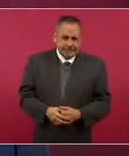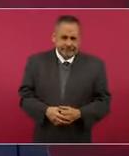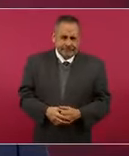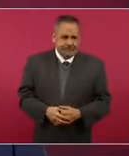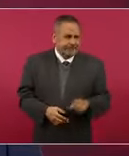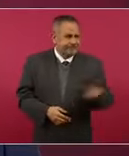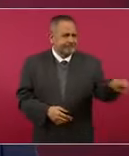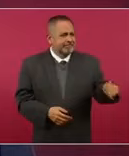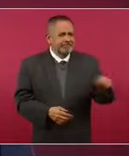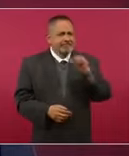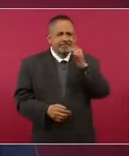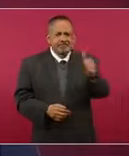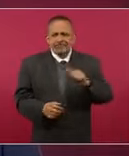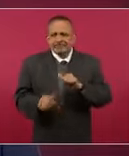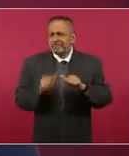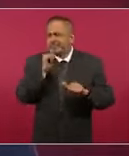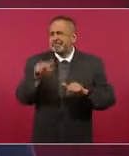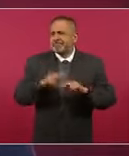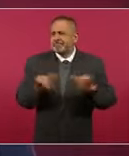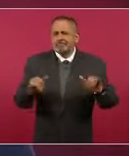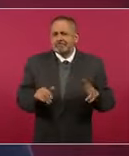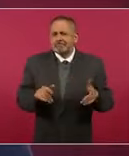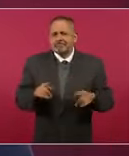Nada, al contrario,